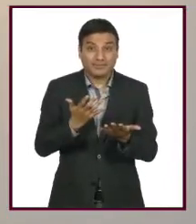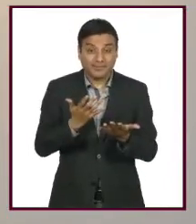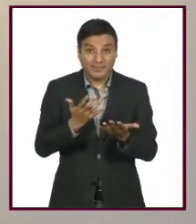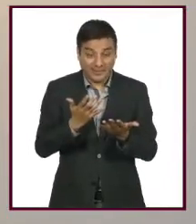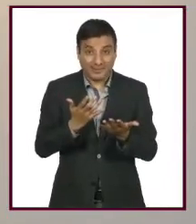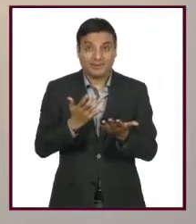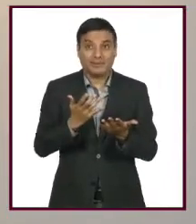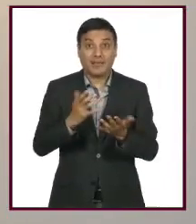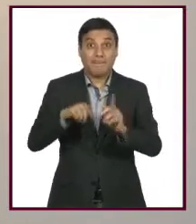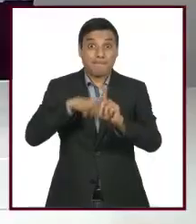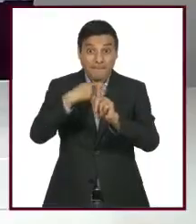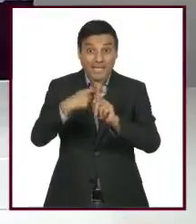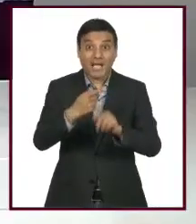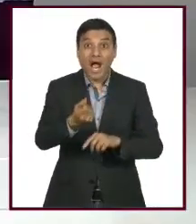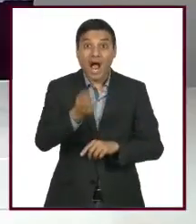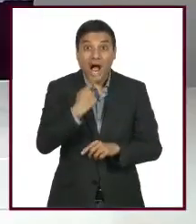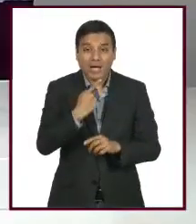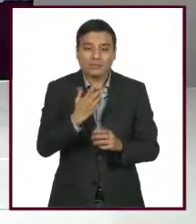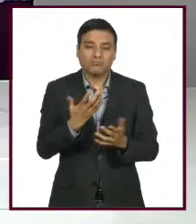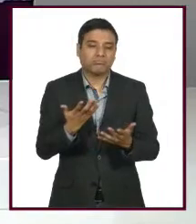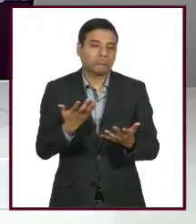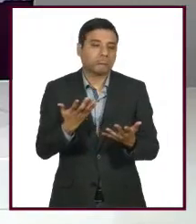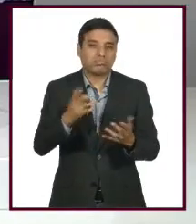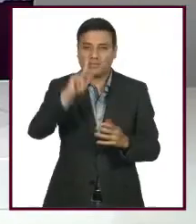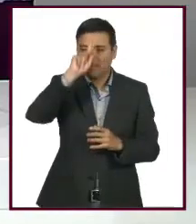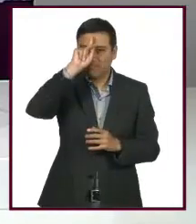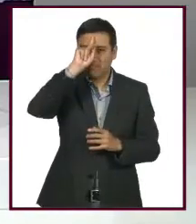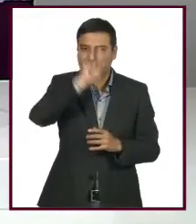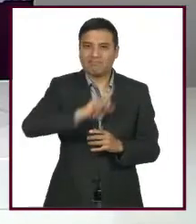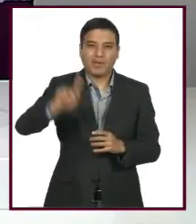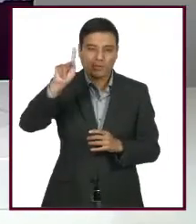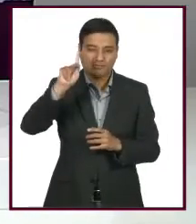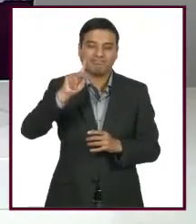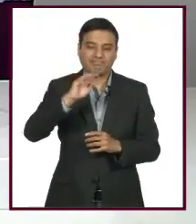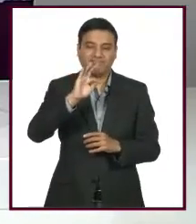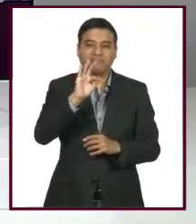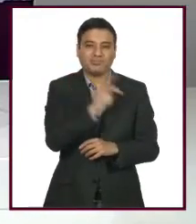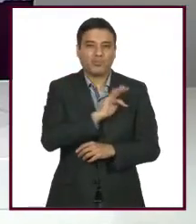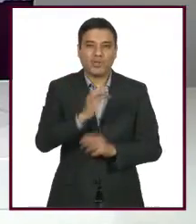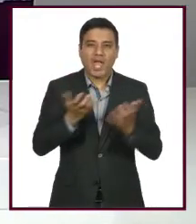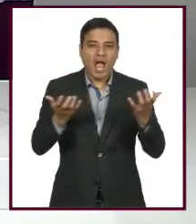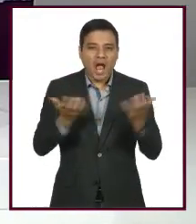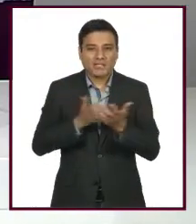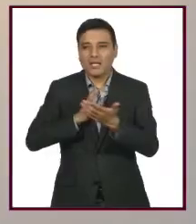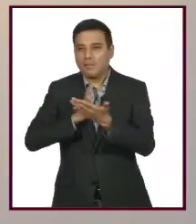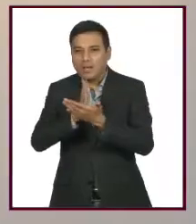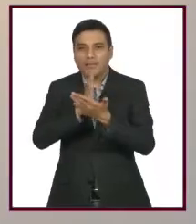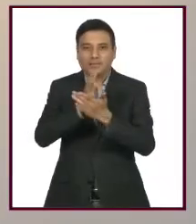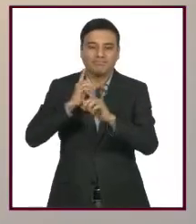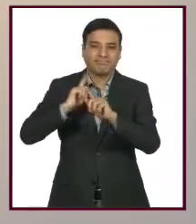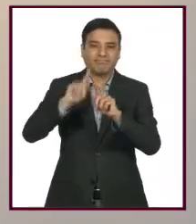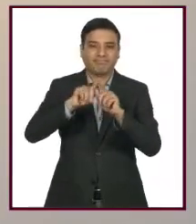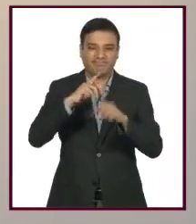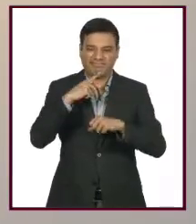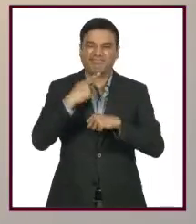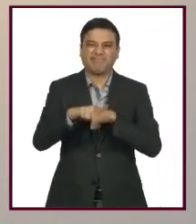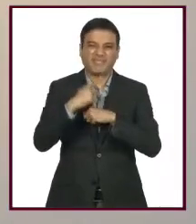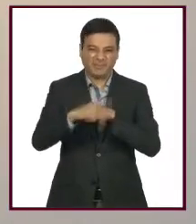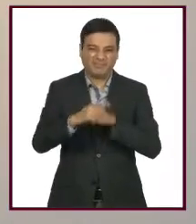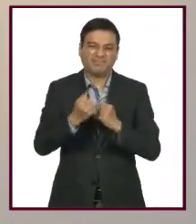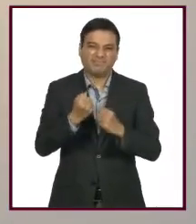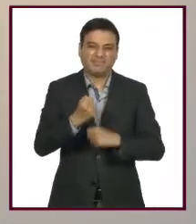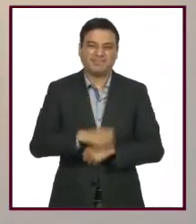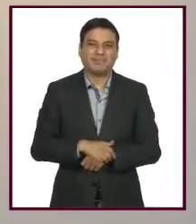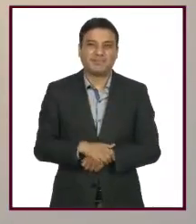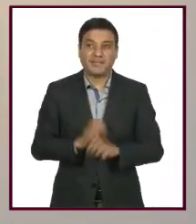más impulsivos, al consumir cualquiera de estas sustancias, pues aumenta esta impulsividad y pues que haya mucho mayor riesgo en todos los sentidos.